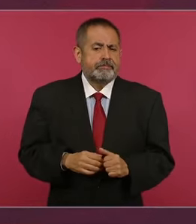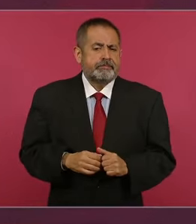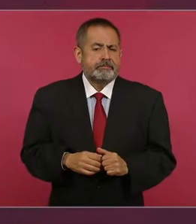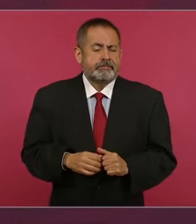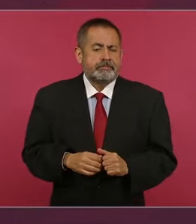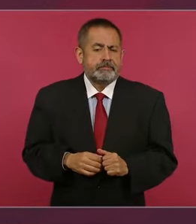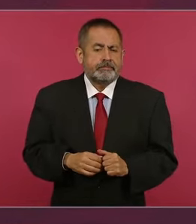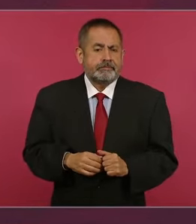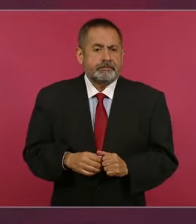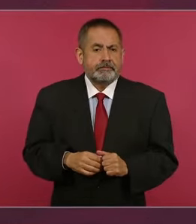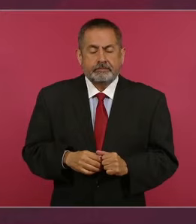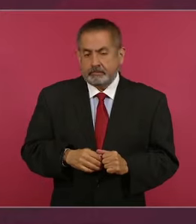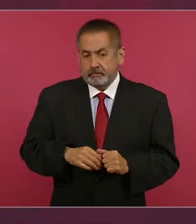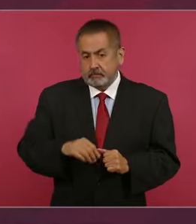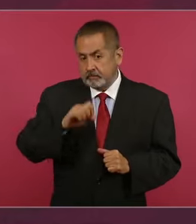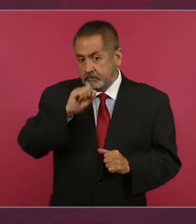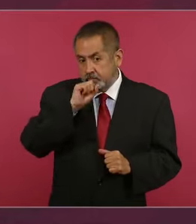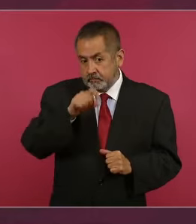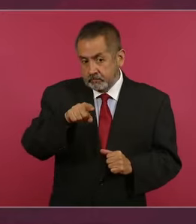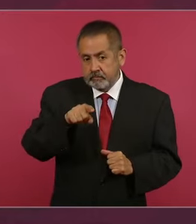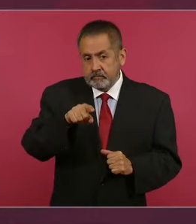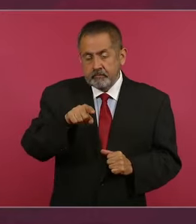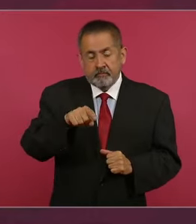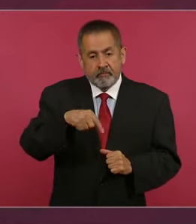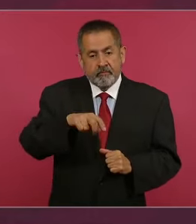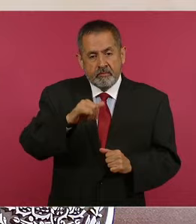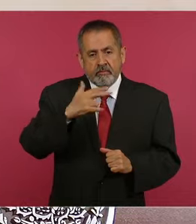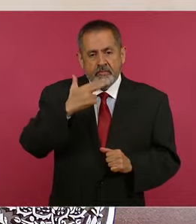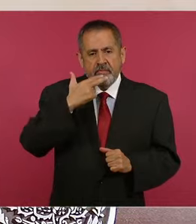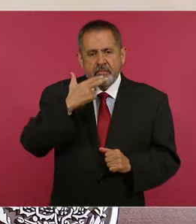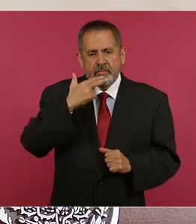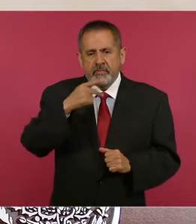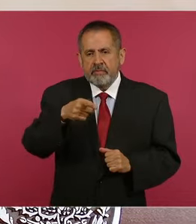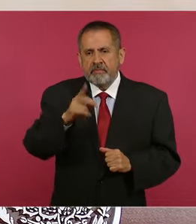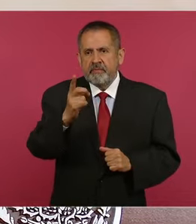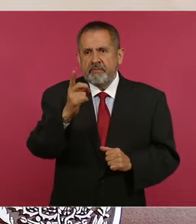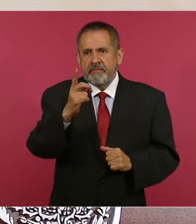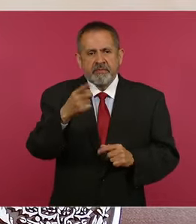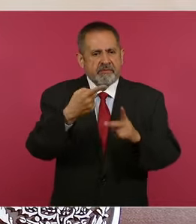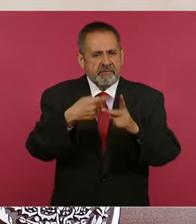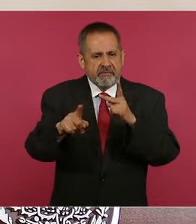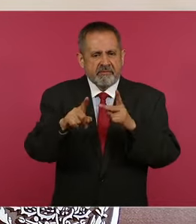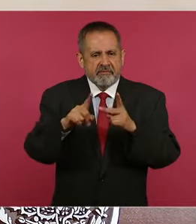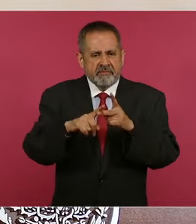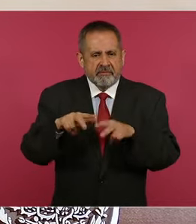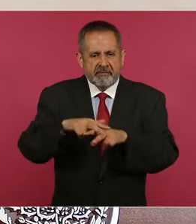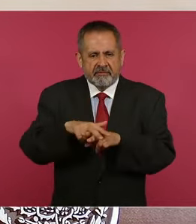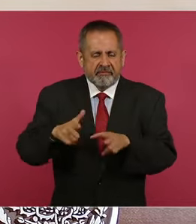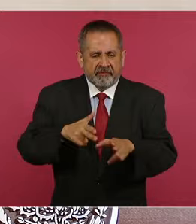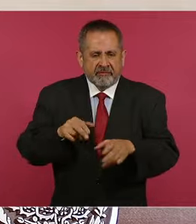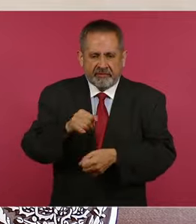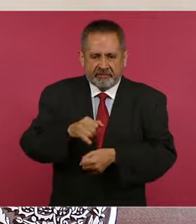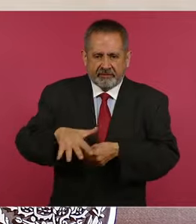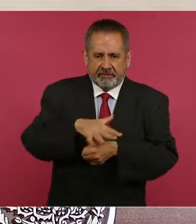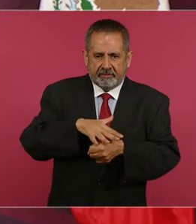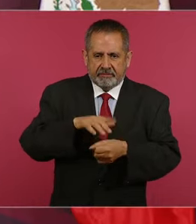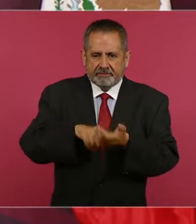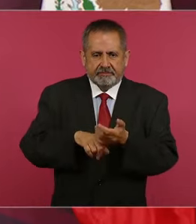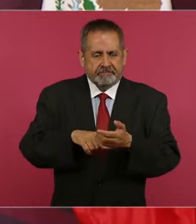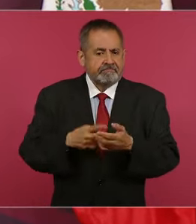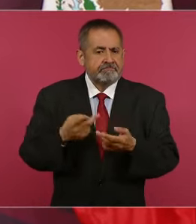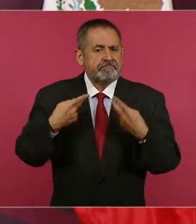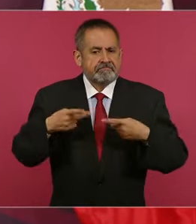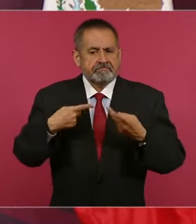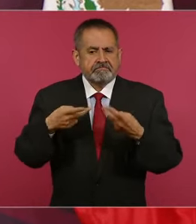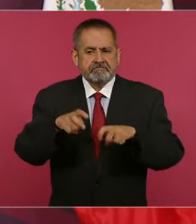ya va a estar funcionando también en diciembre el tren del Istmo de